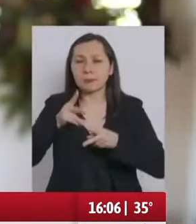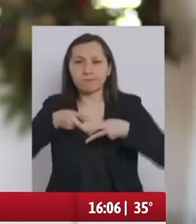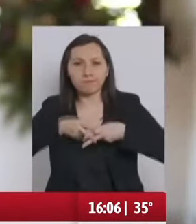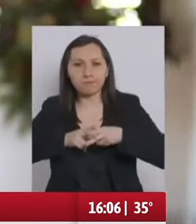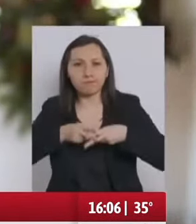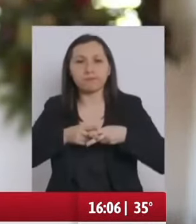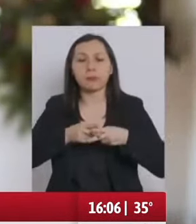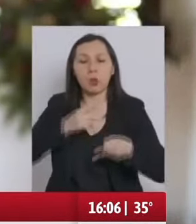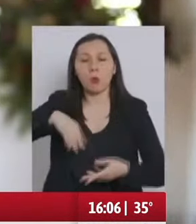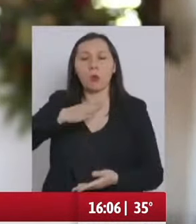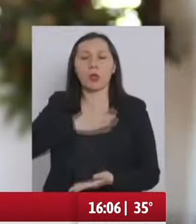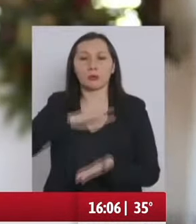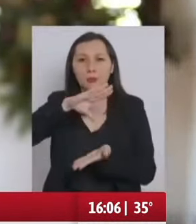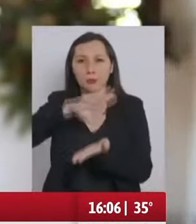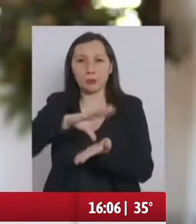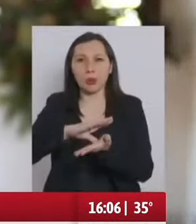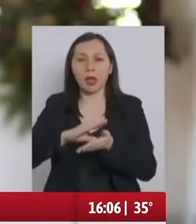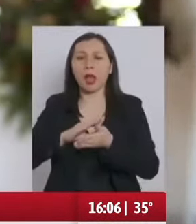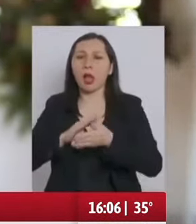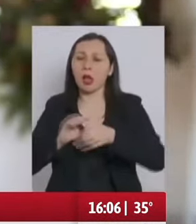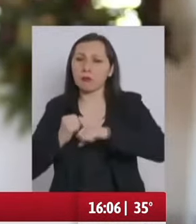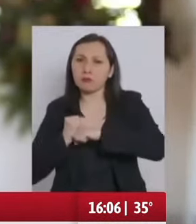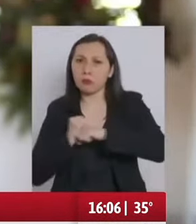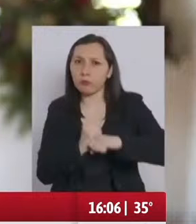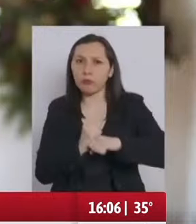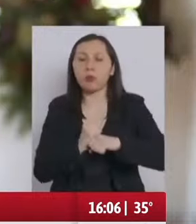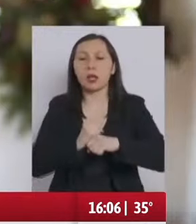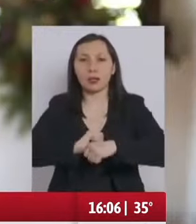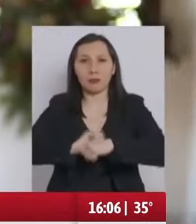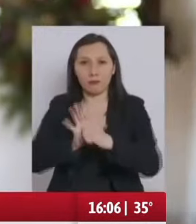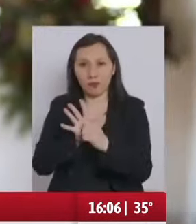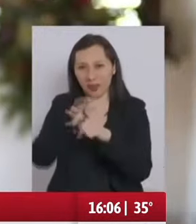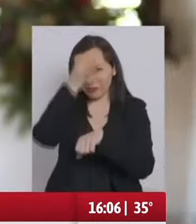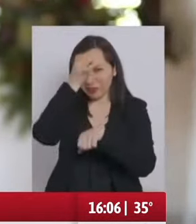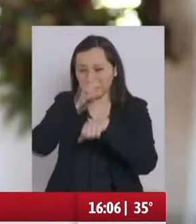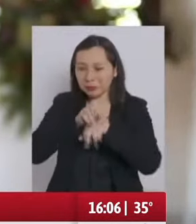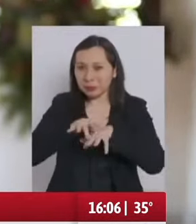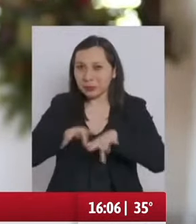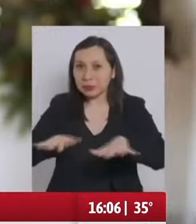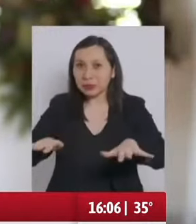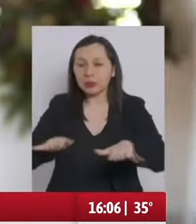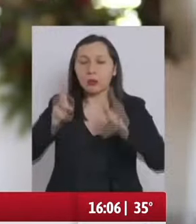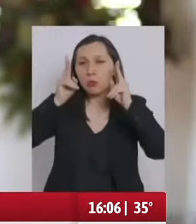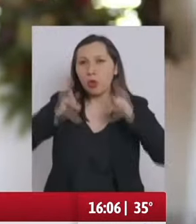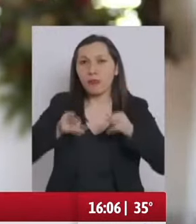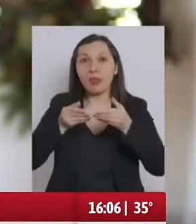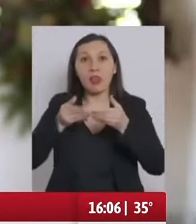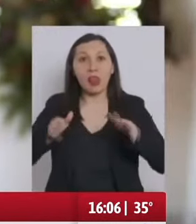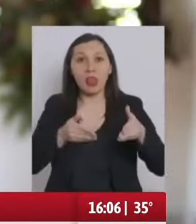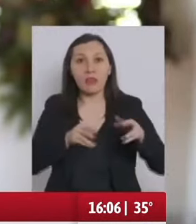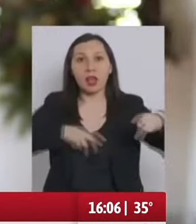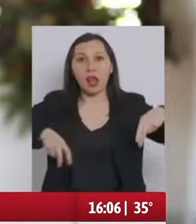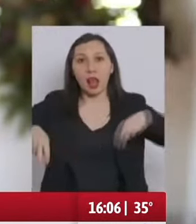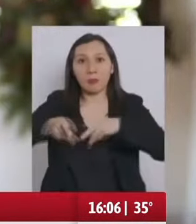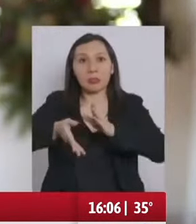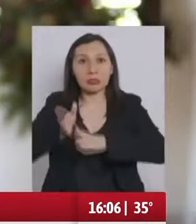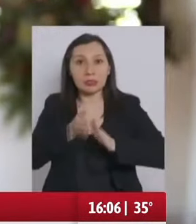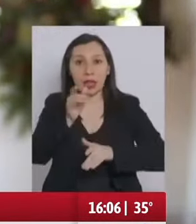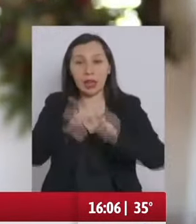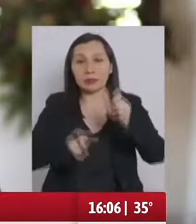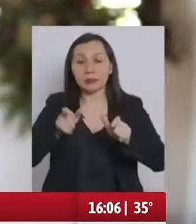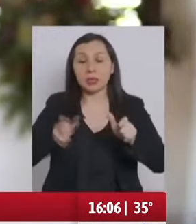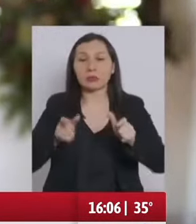agua con al menos 4 ocupantes. El accidente aéreo en este helicóptero